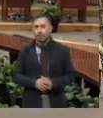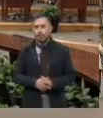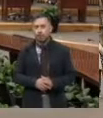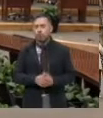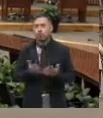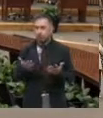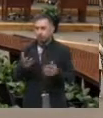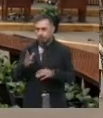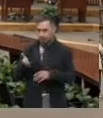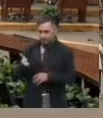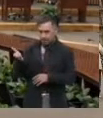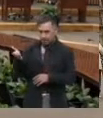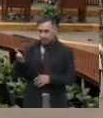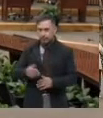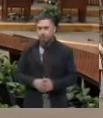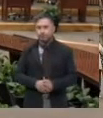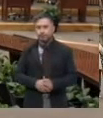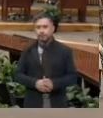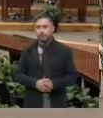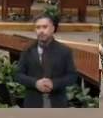Bueno, adelante.